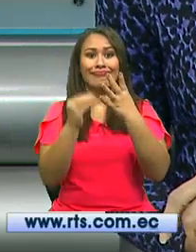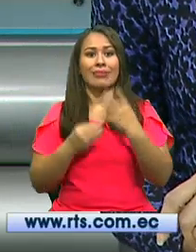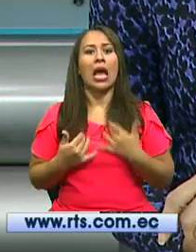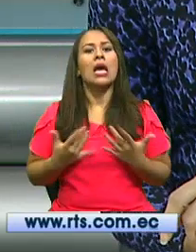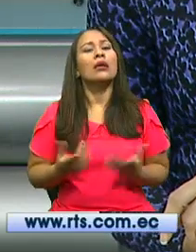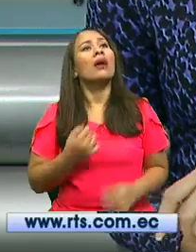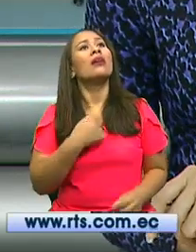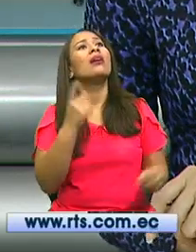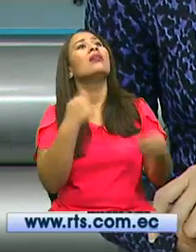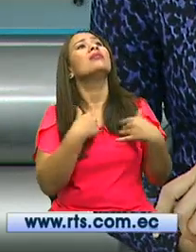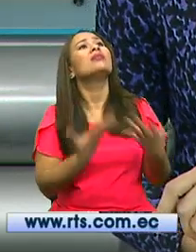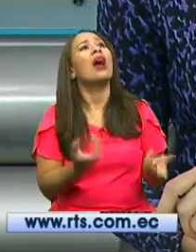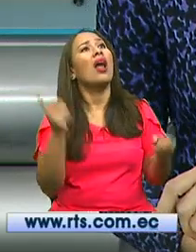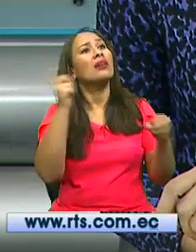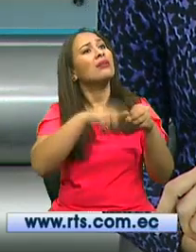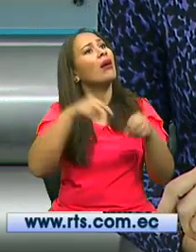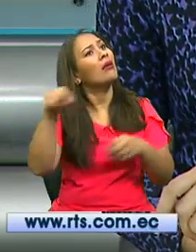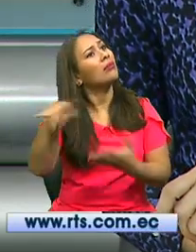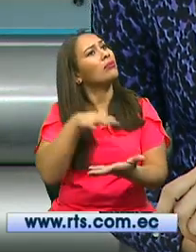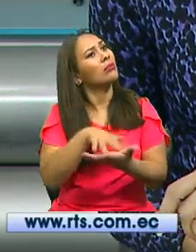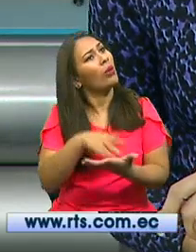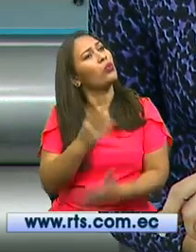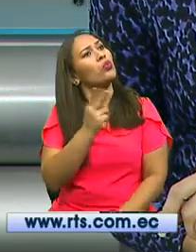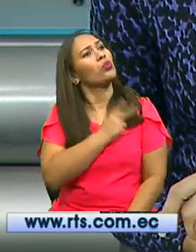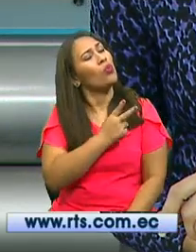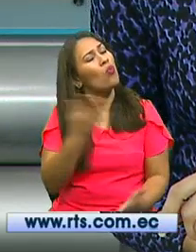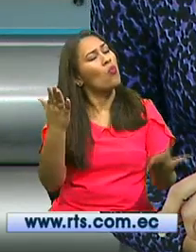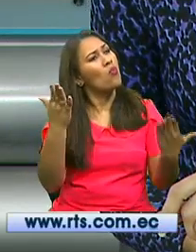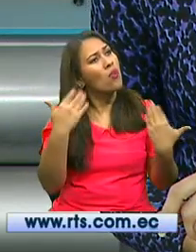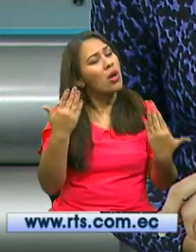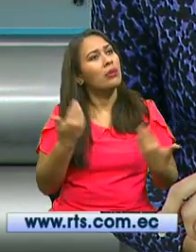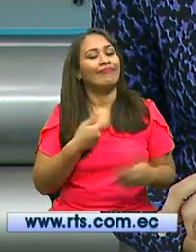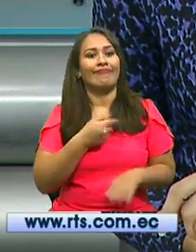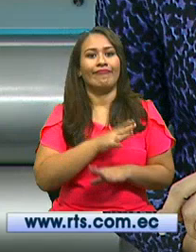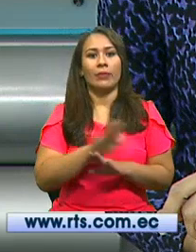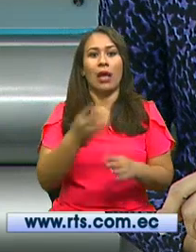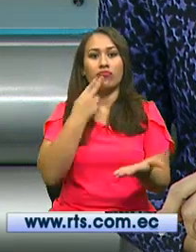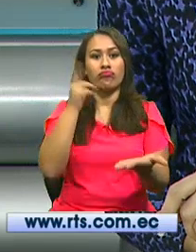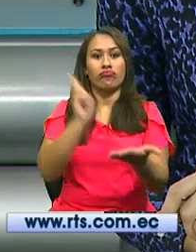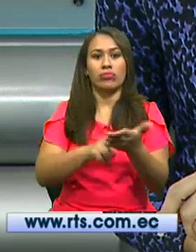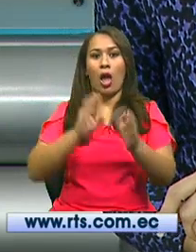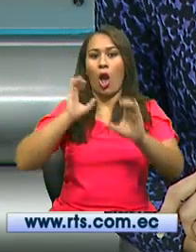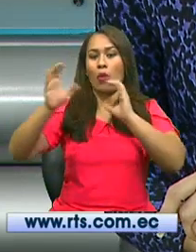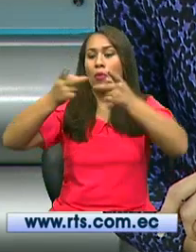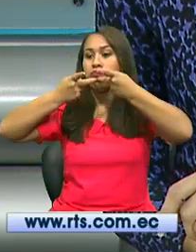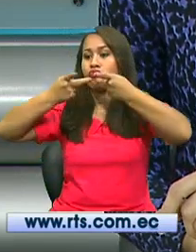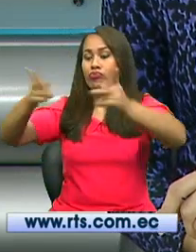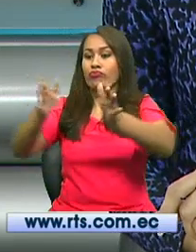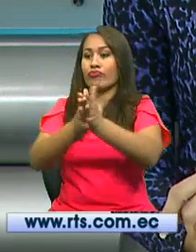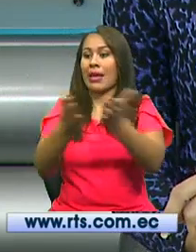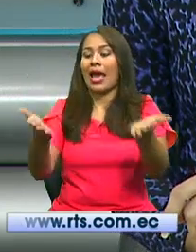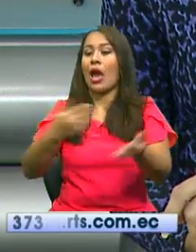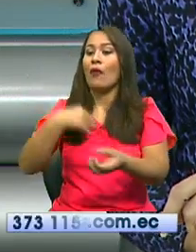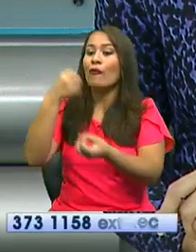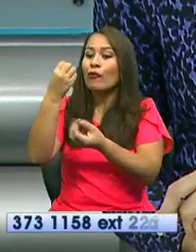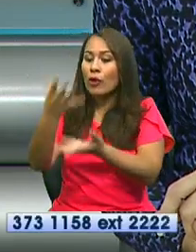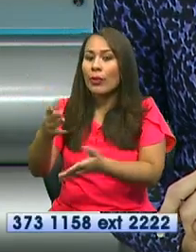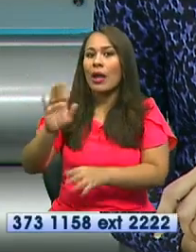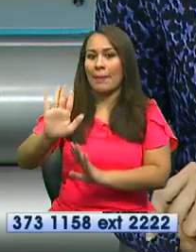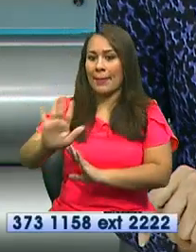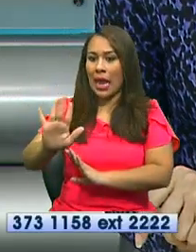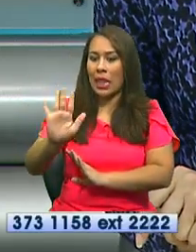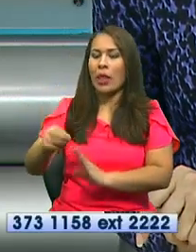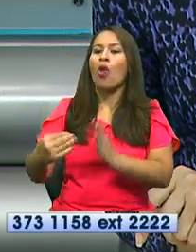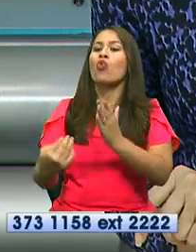un cupo para estudiar en la Universidad de Guayaquil. El Departamento de Comunicación emitió un boletín de prensa en el que se informó que se abrirá